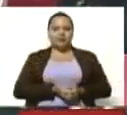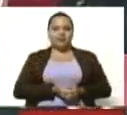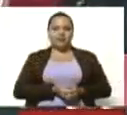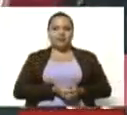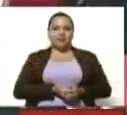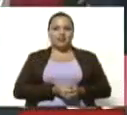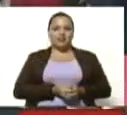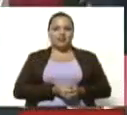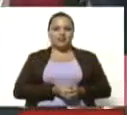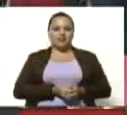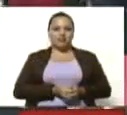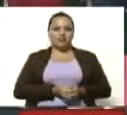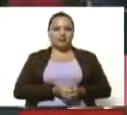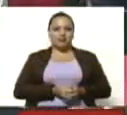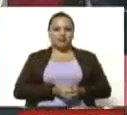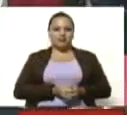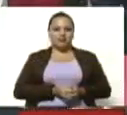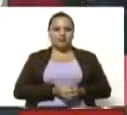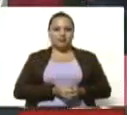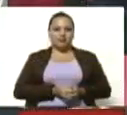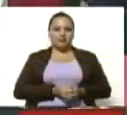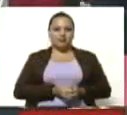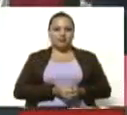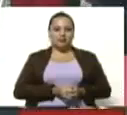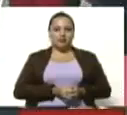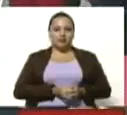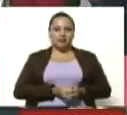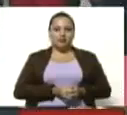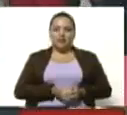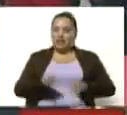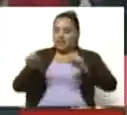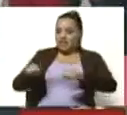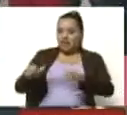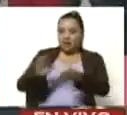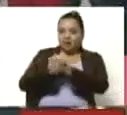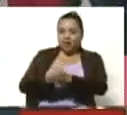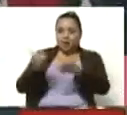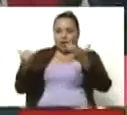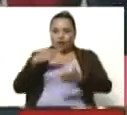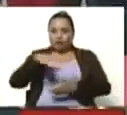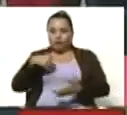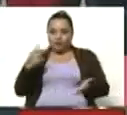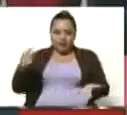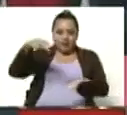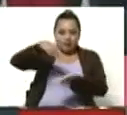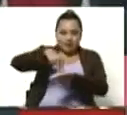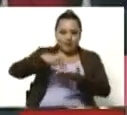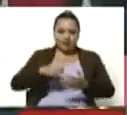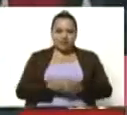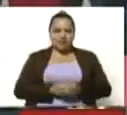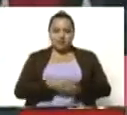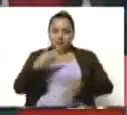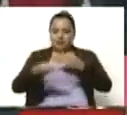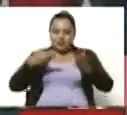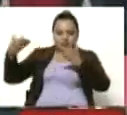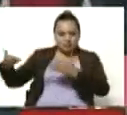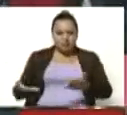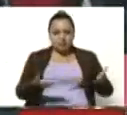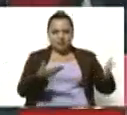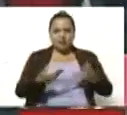y la camarada bueno camarada Vamos a ponernos de pie para recibir